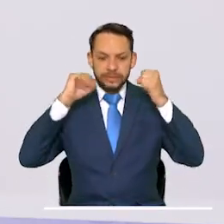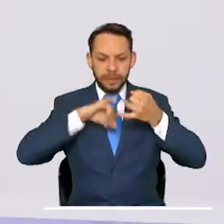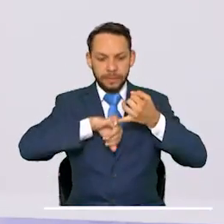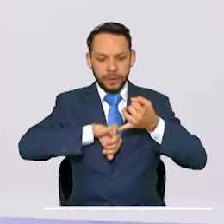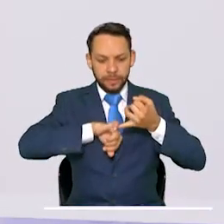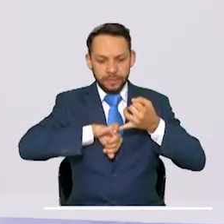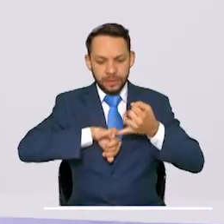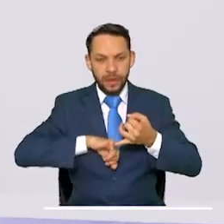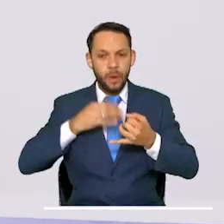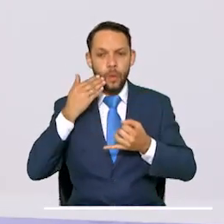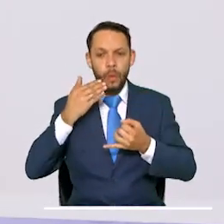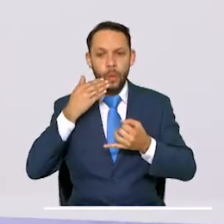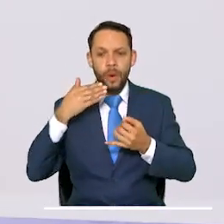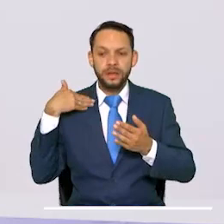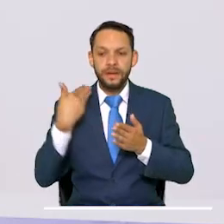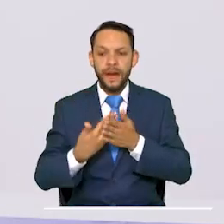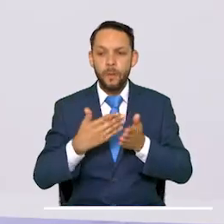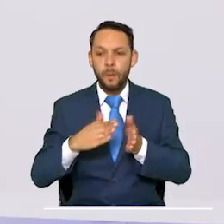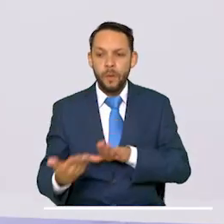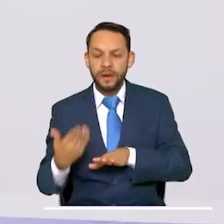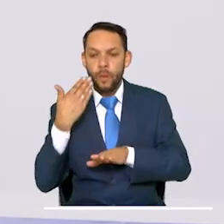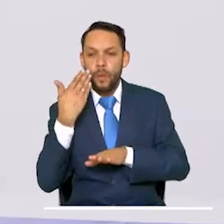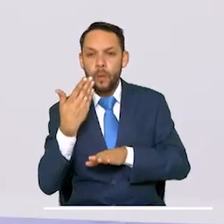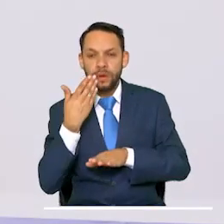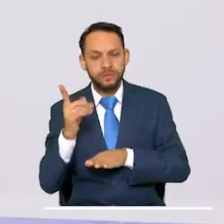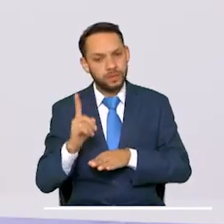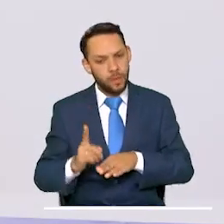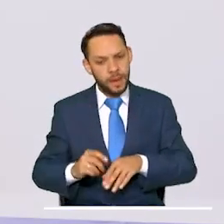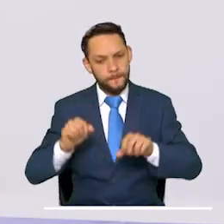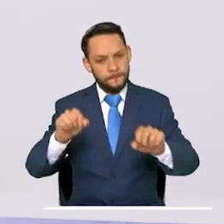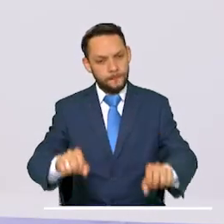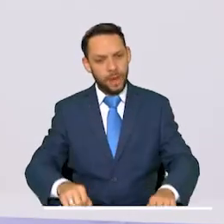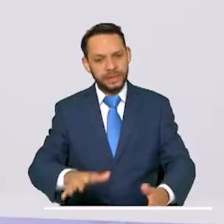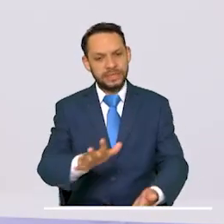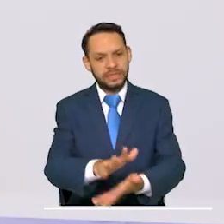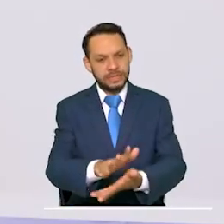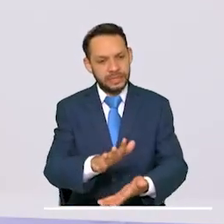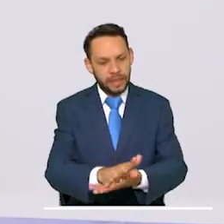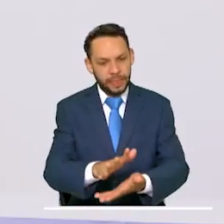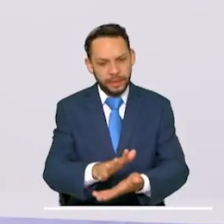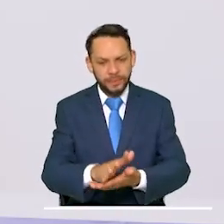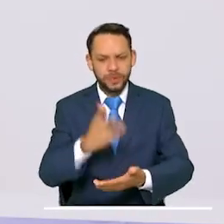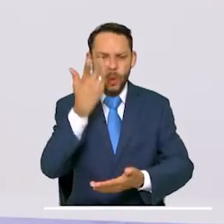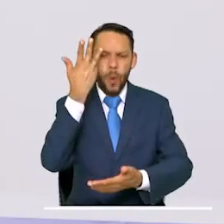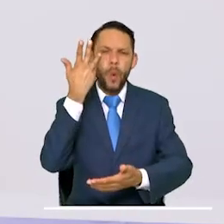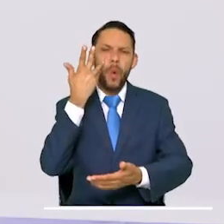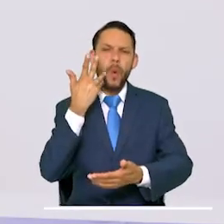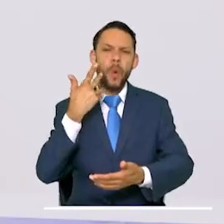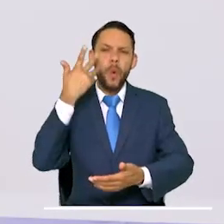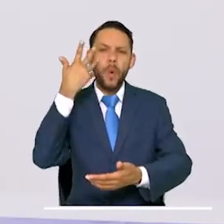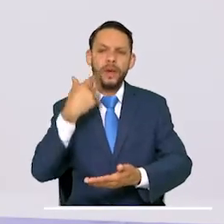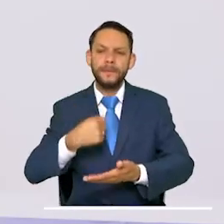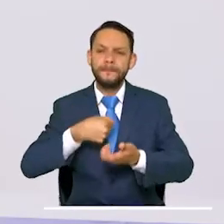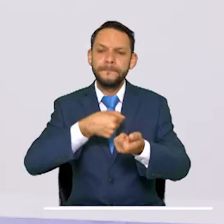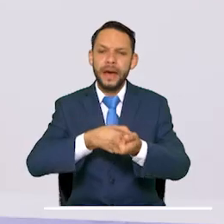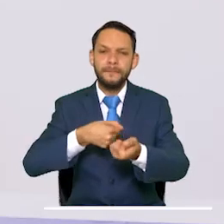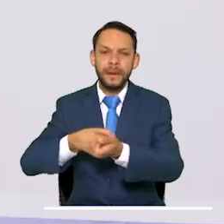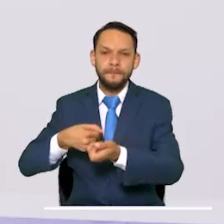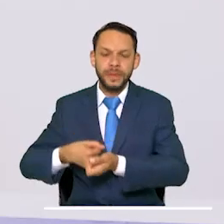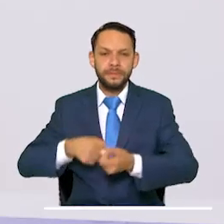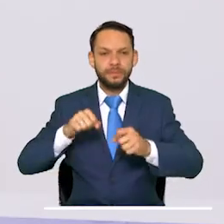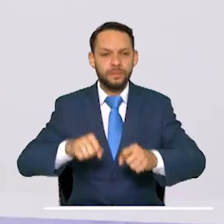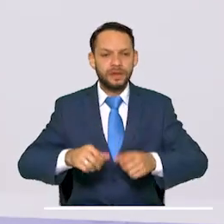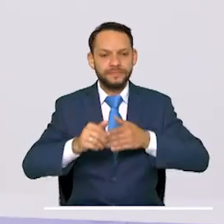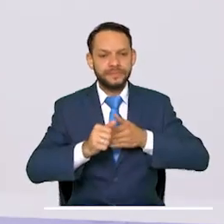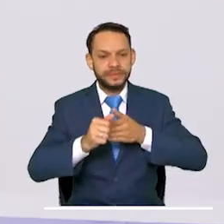de cuándo es el final, sino que está frente al disfrute del día a día y de cada circunstancia y